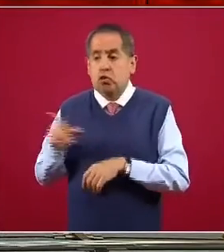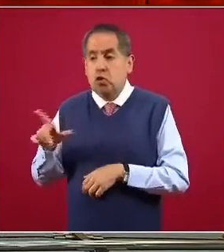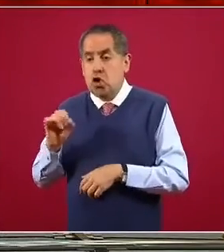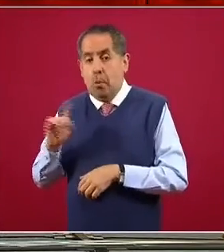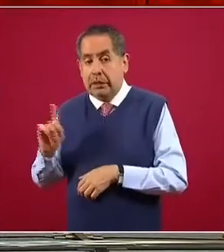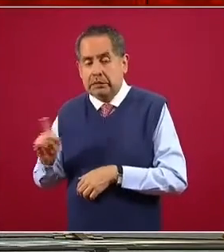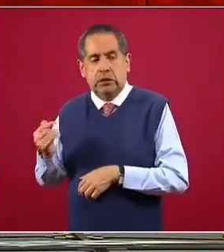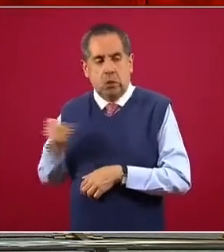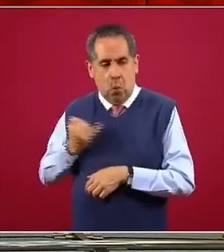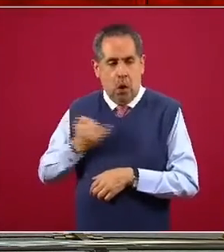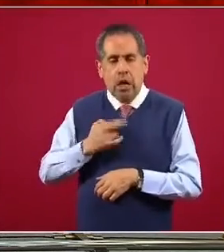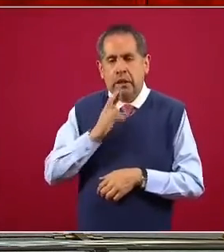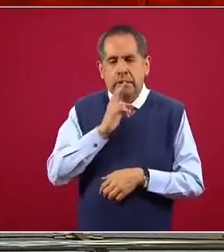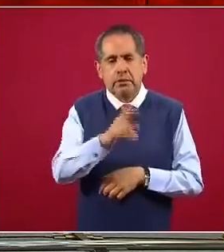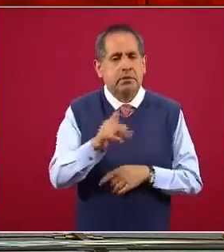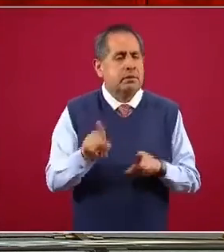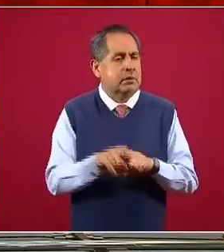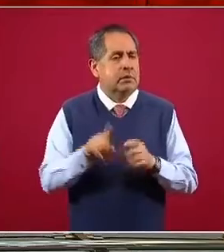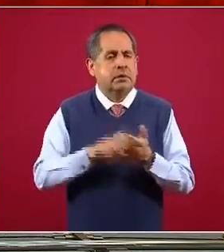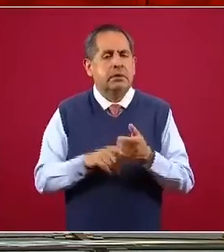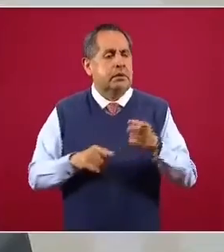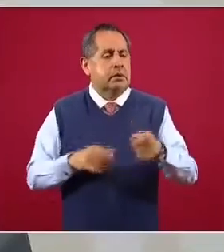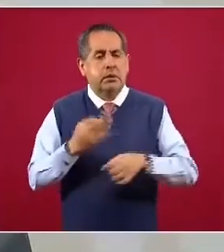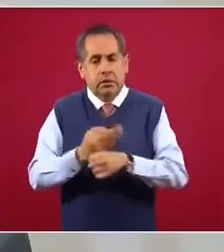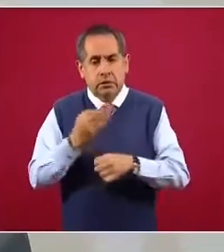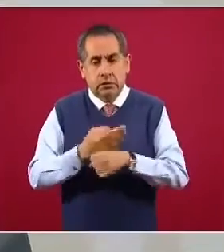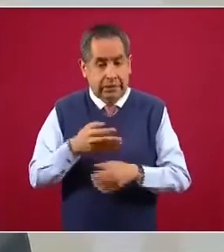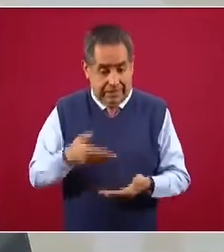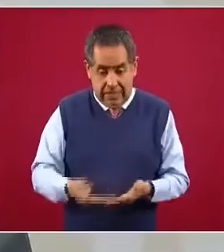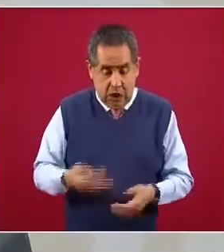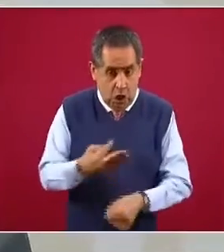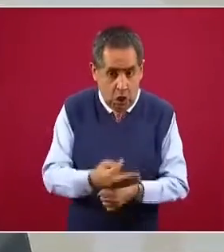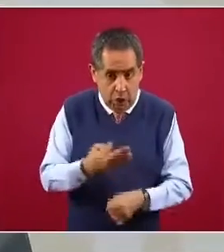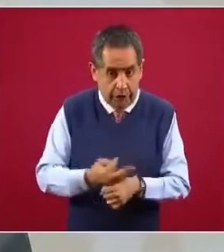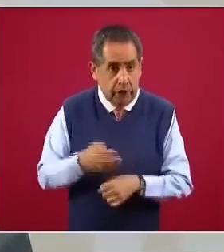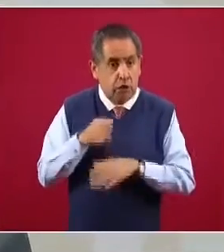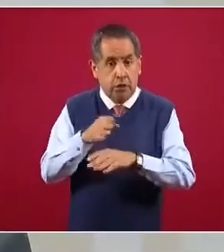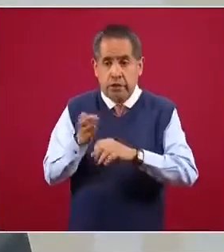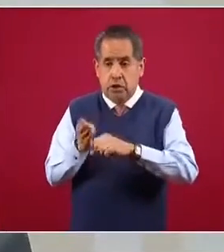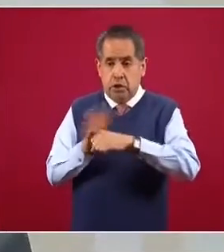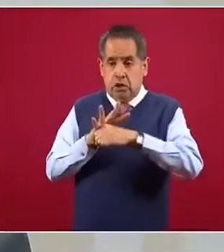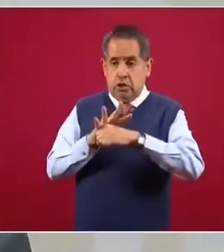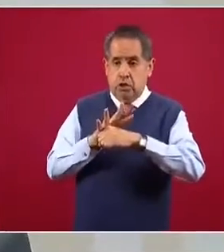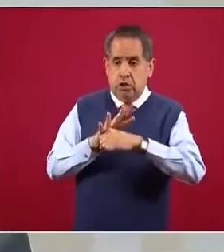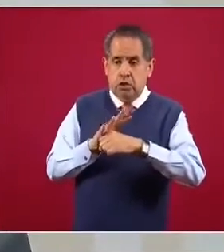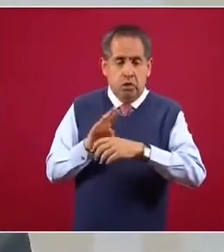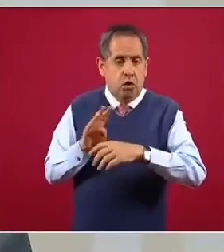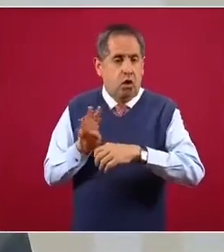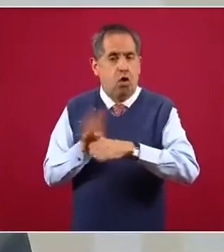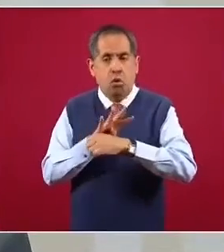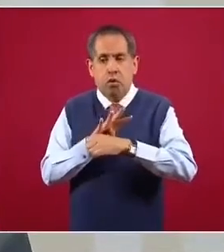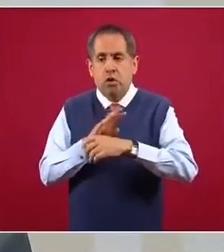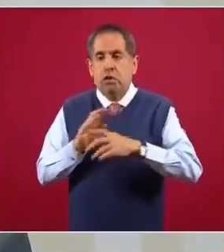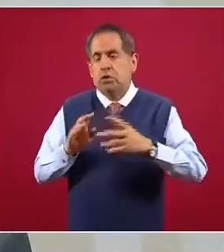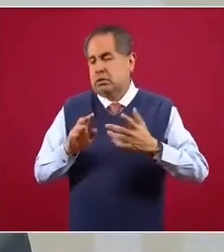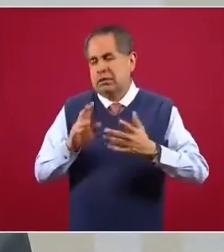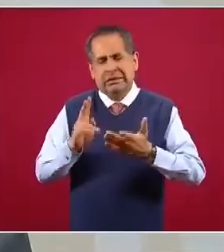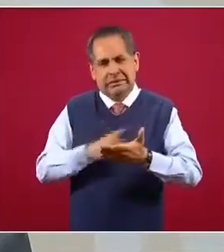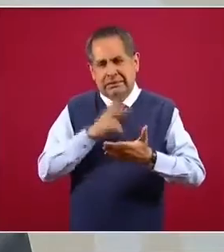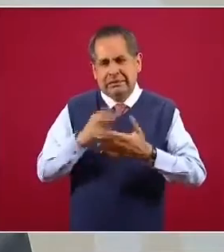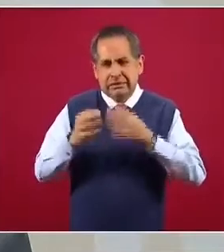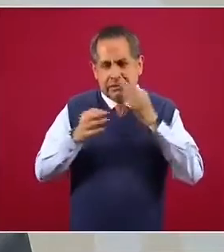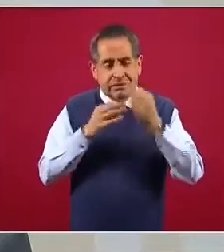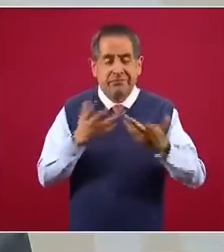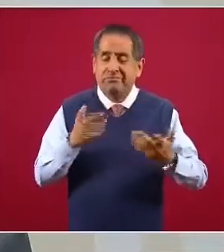Ridaura con el caso de lo que estamos haciendo ahorita para el COVID. Hemos comentado muchas veces